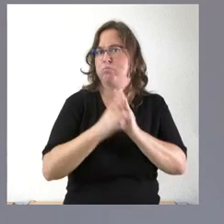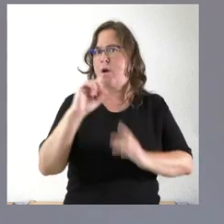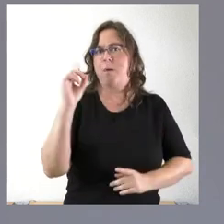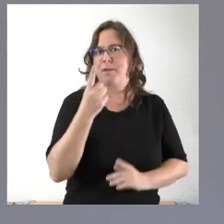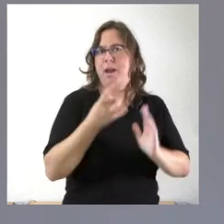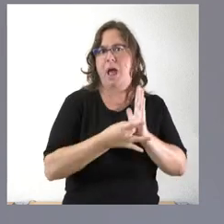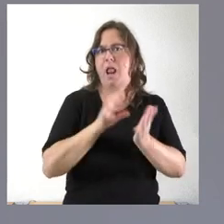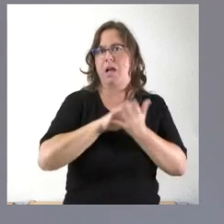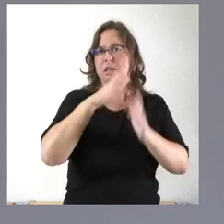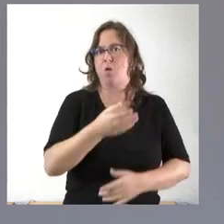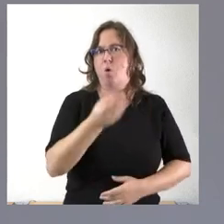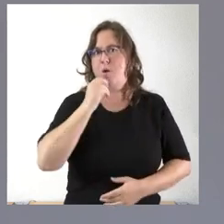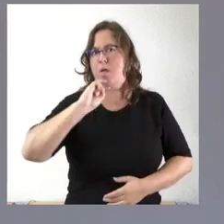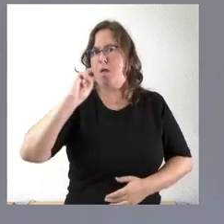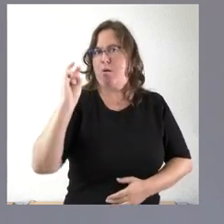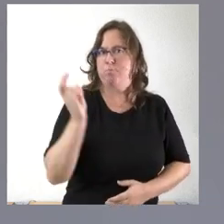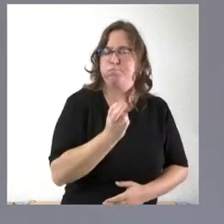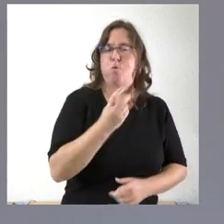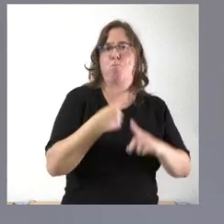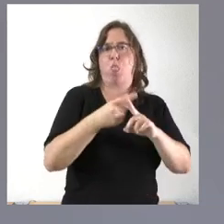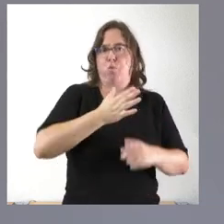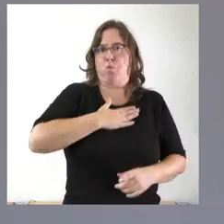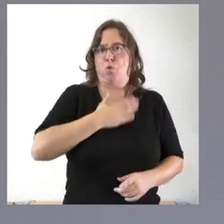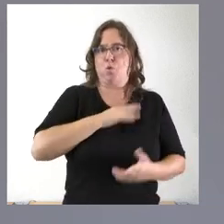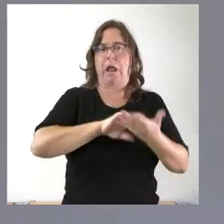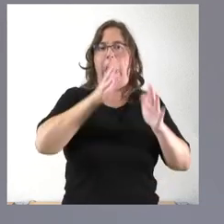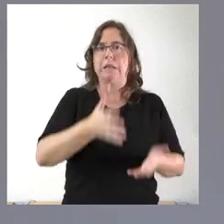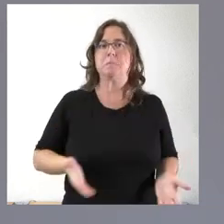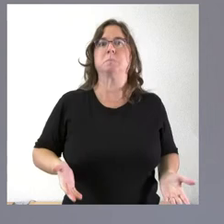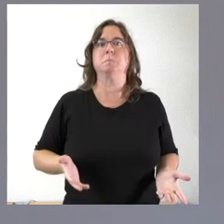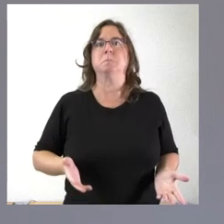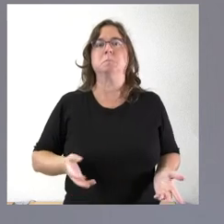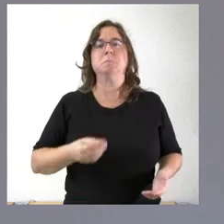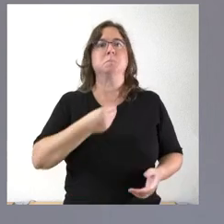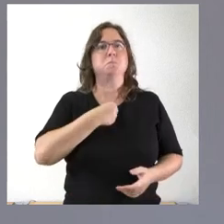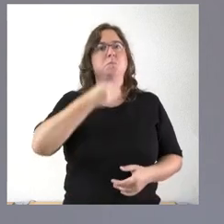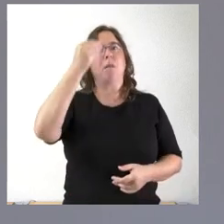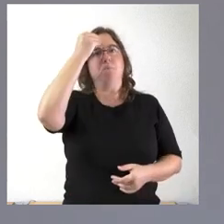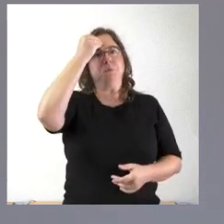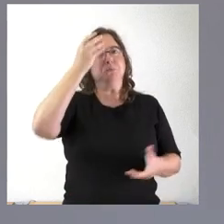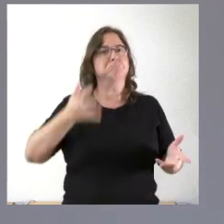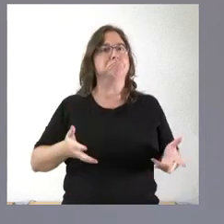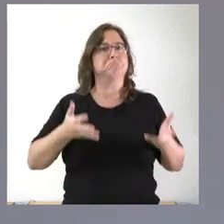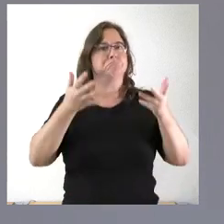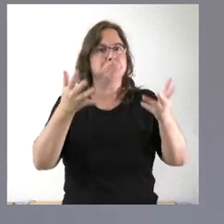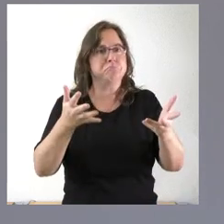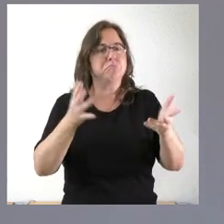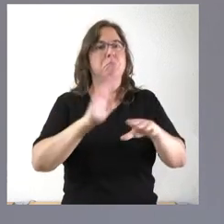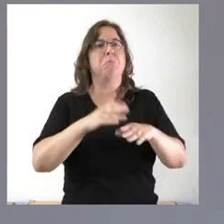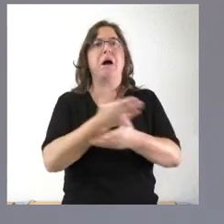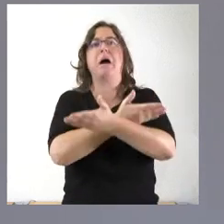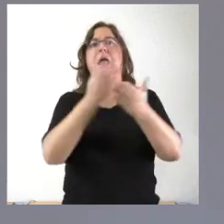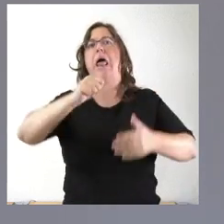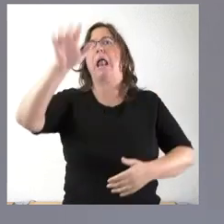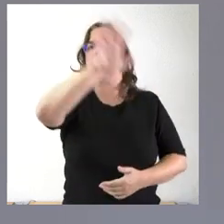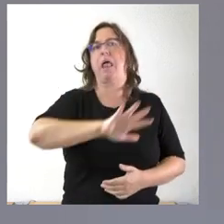calidad y que, por tanto, desde ese punto de vista, pues tiene mucho que ofrecer al conjunto del mercado